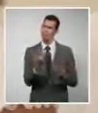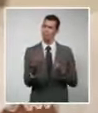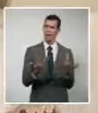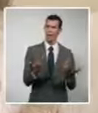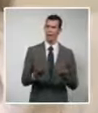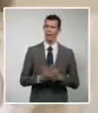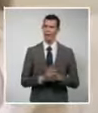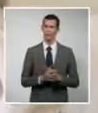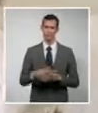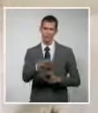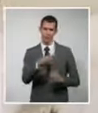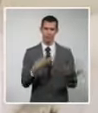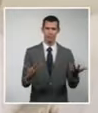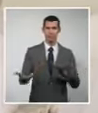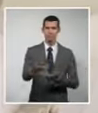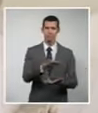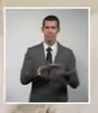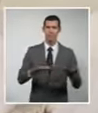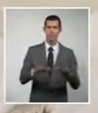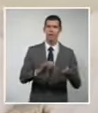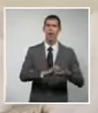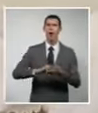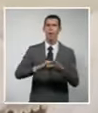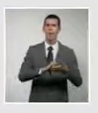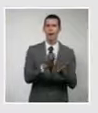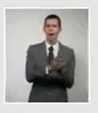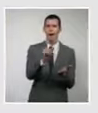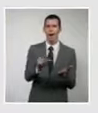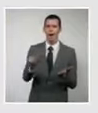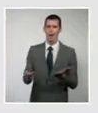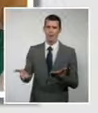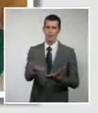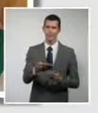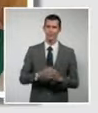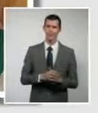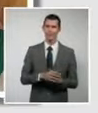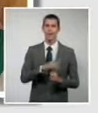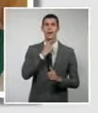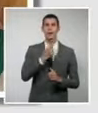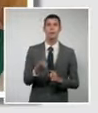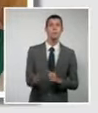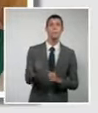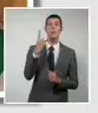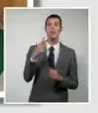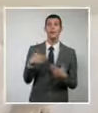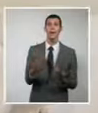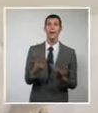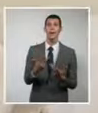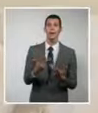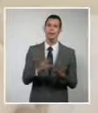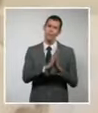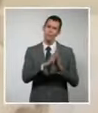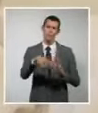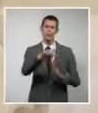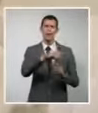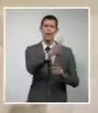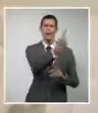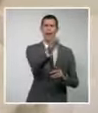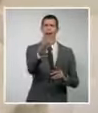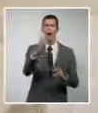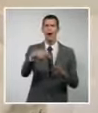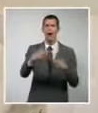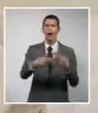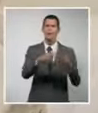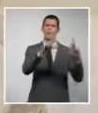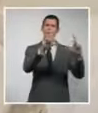con sus compañeritos del aula. El primer reto que puse fue una foto de ellos en la cuarentena, así me la mandaron. Después puse el reto del peinado